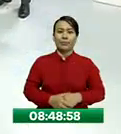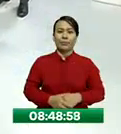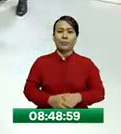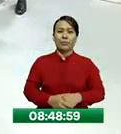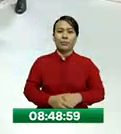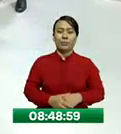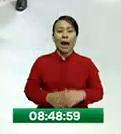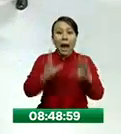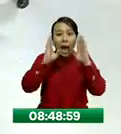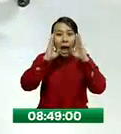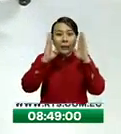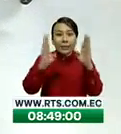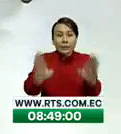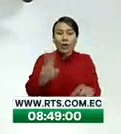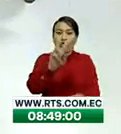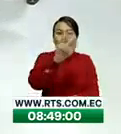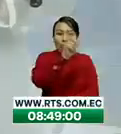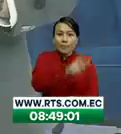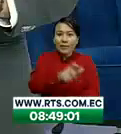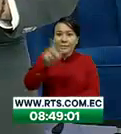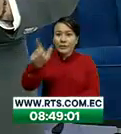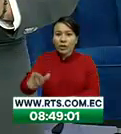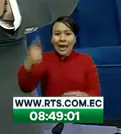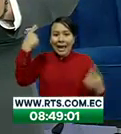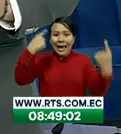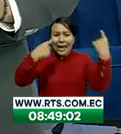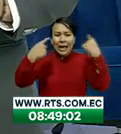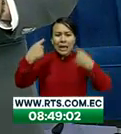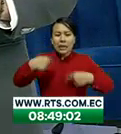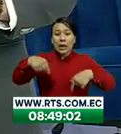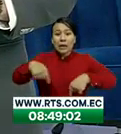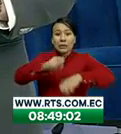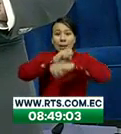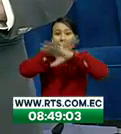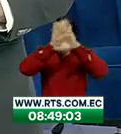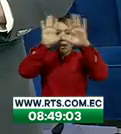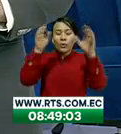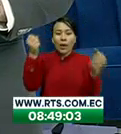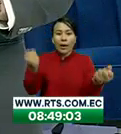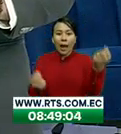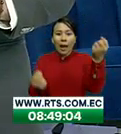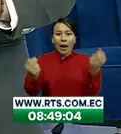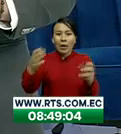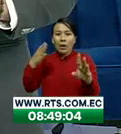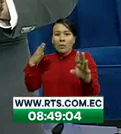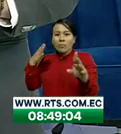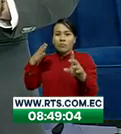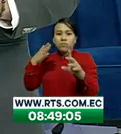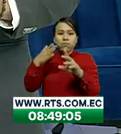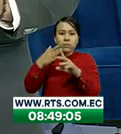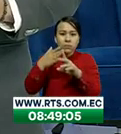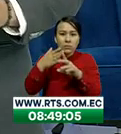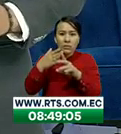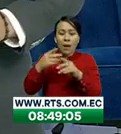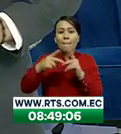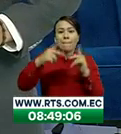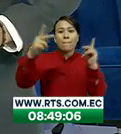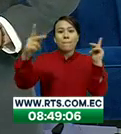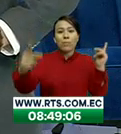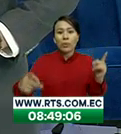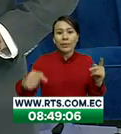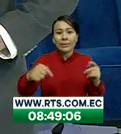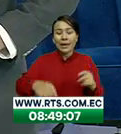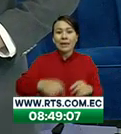Y atención, dos personas resultaron heridas esta madrugada en un accidente de tránsito registrado en uno de los puentes de la